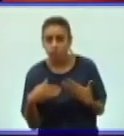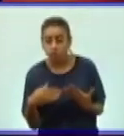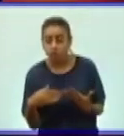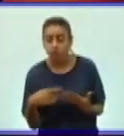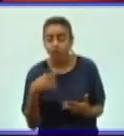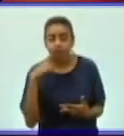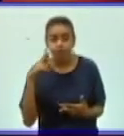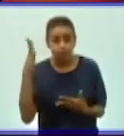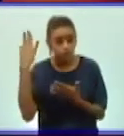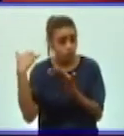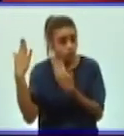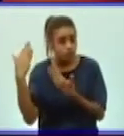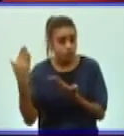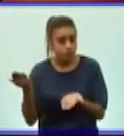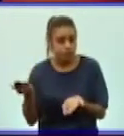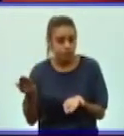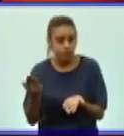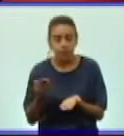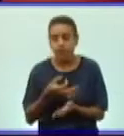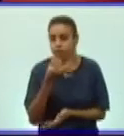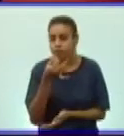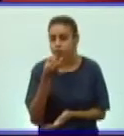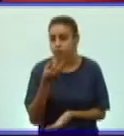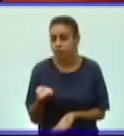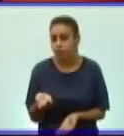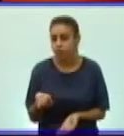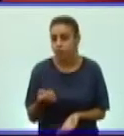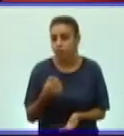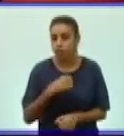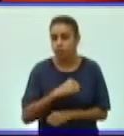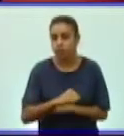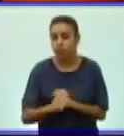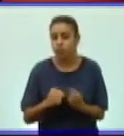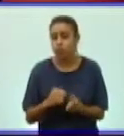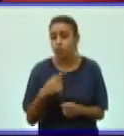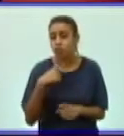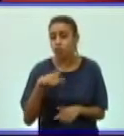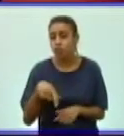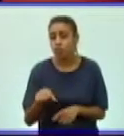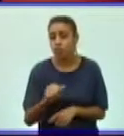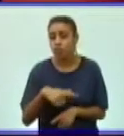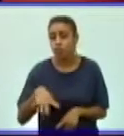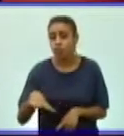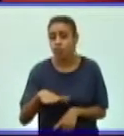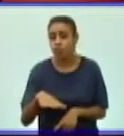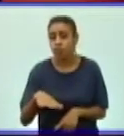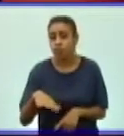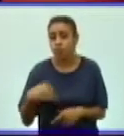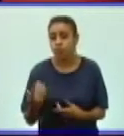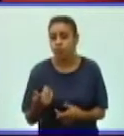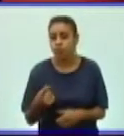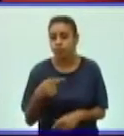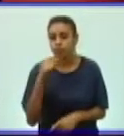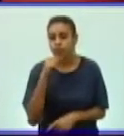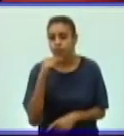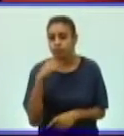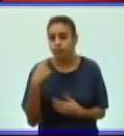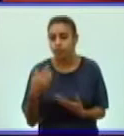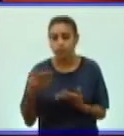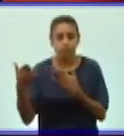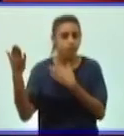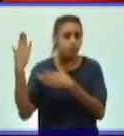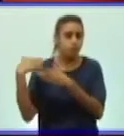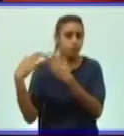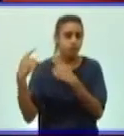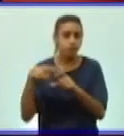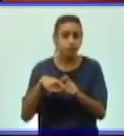un encuentro antes sobre la situación de la URSS luego de la Segunda Guerra Mundial y veíamos que hubo un proceso de restablecimiento de esa economía